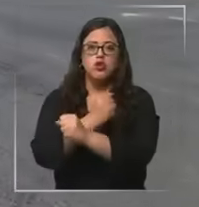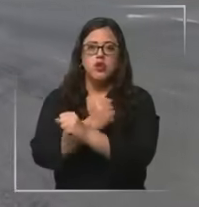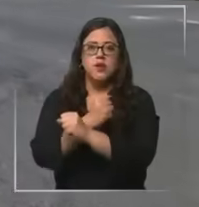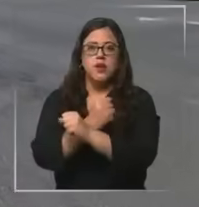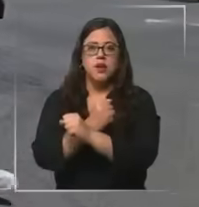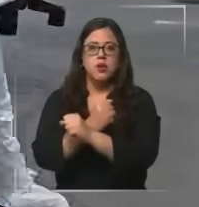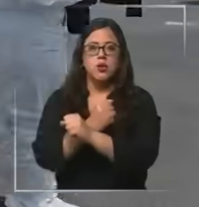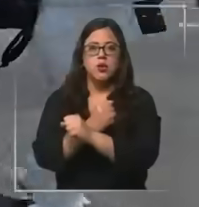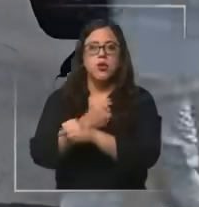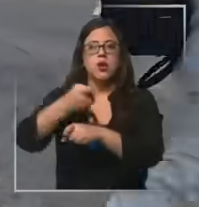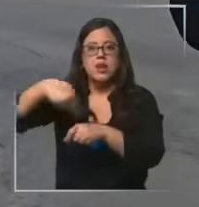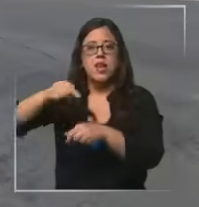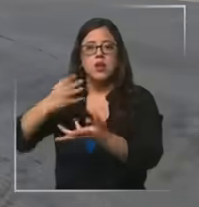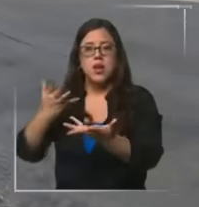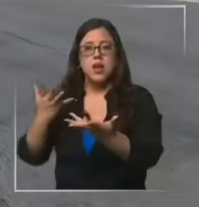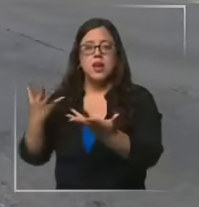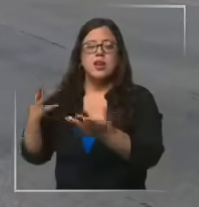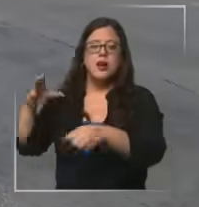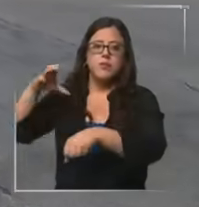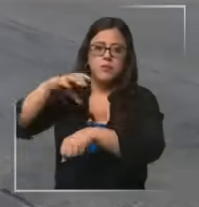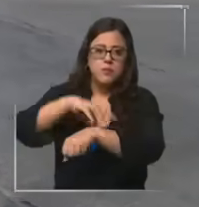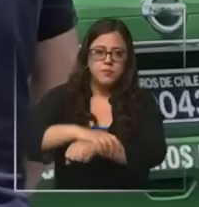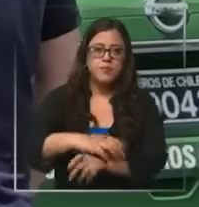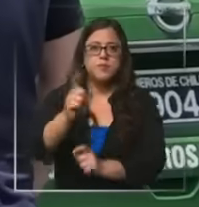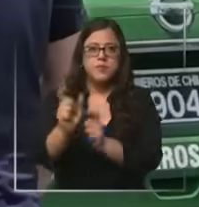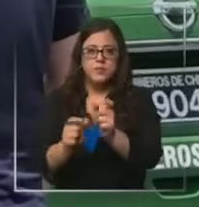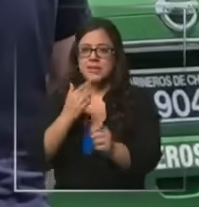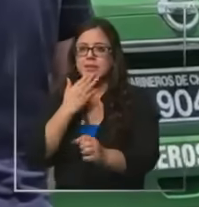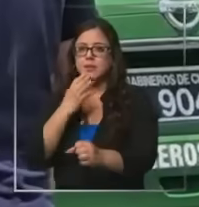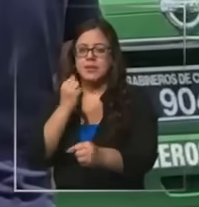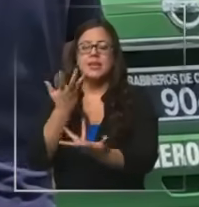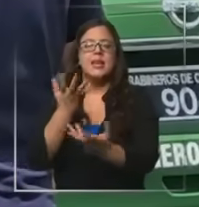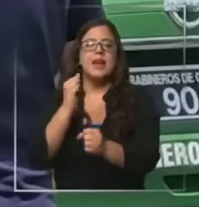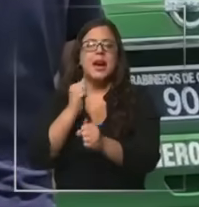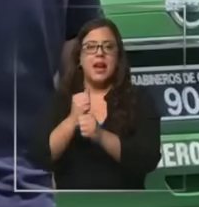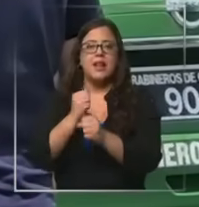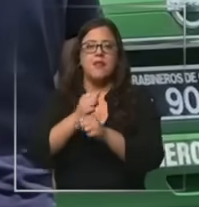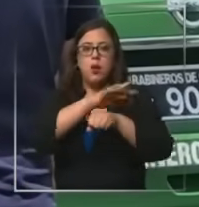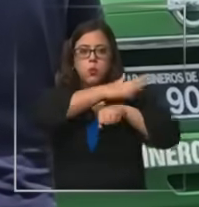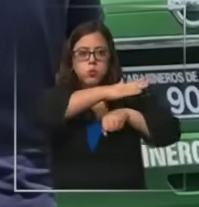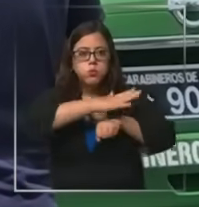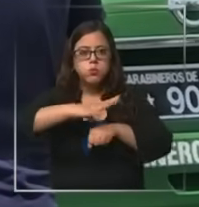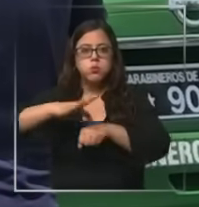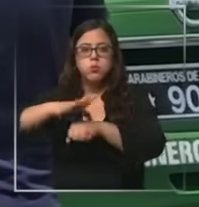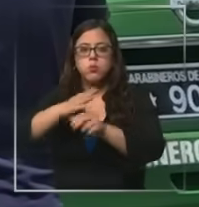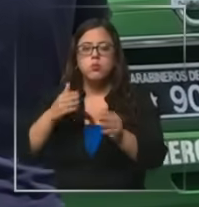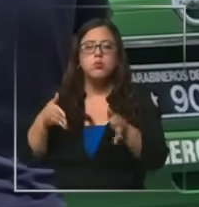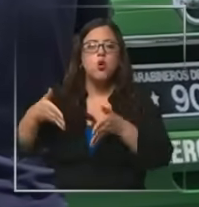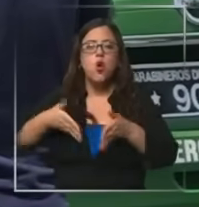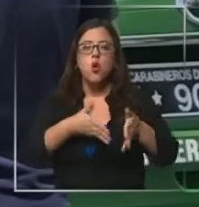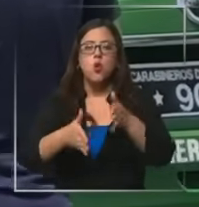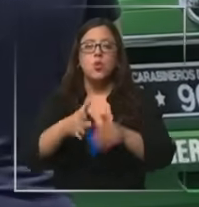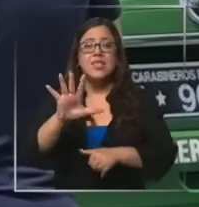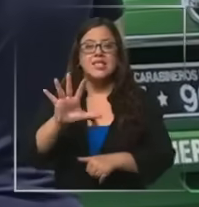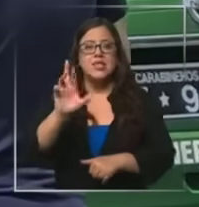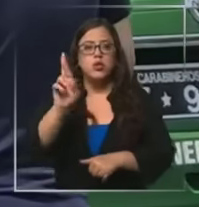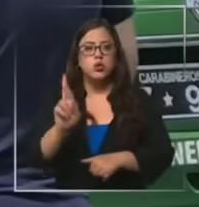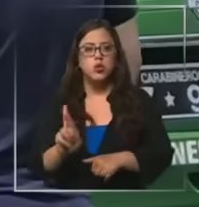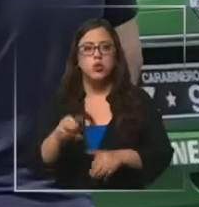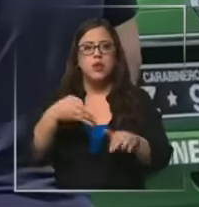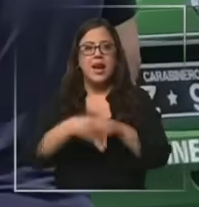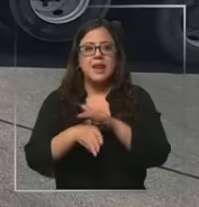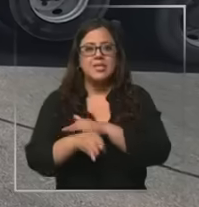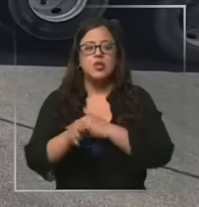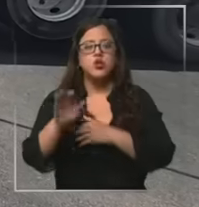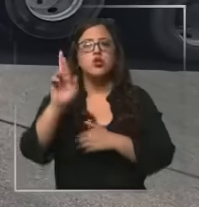dan alcance a estos individuos, gracias también al trabajo de la Prefectura Aérea de Carabineros en la Ruta 5, a la altura del acceso